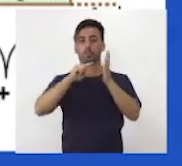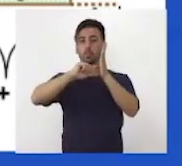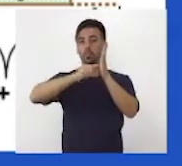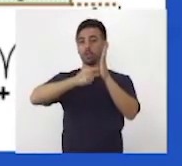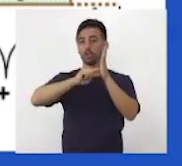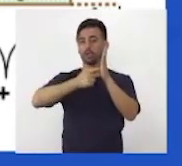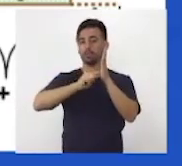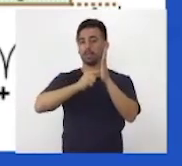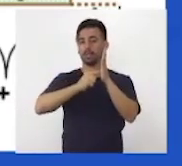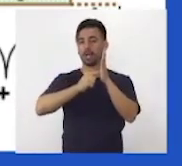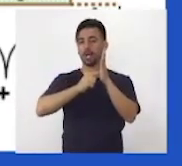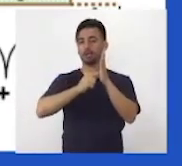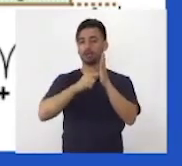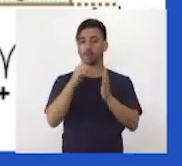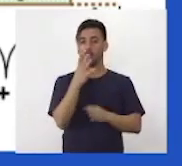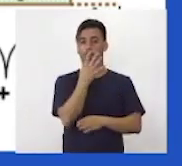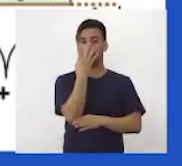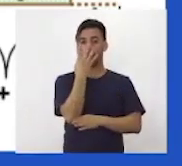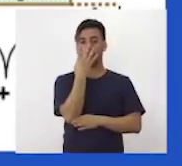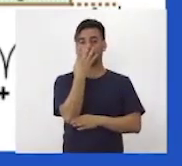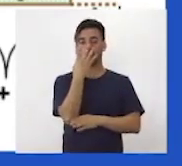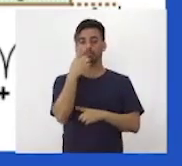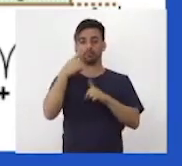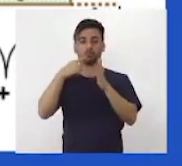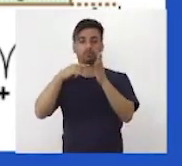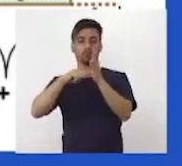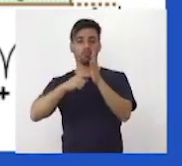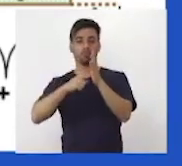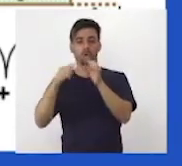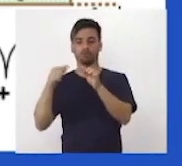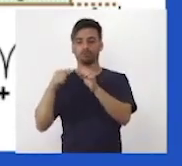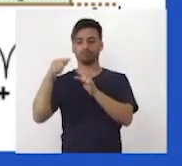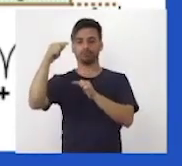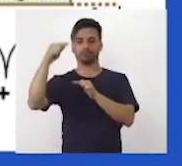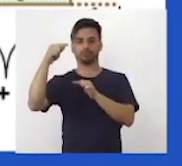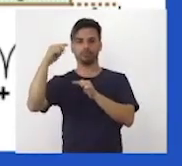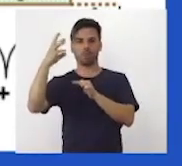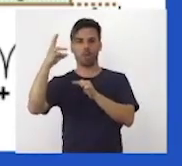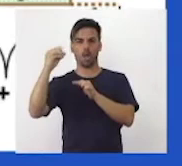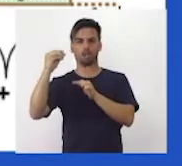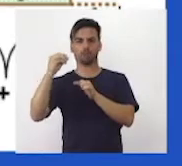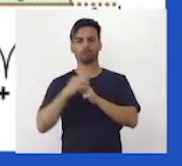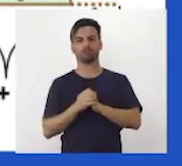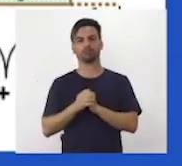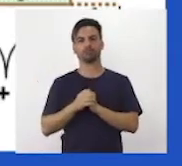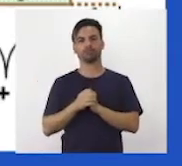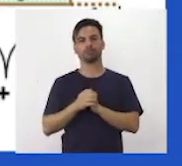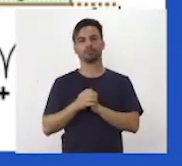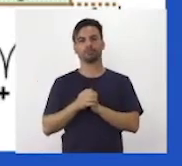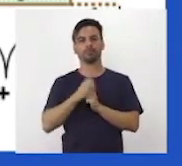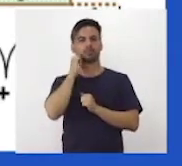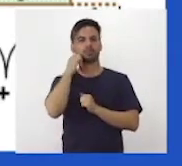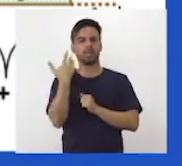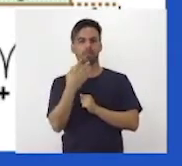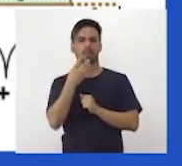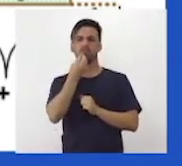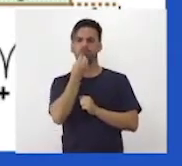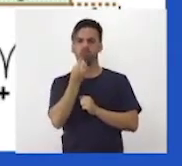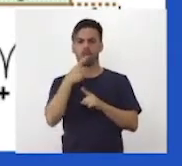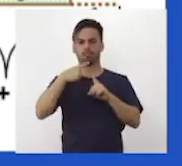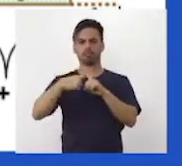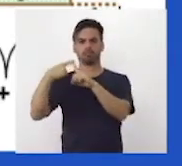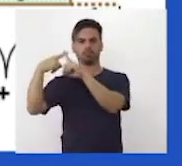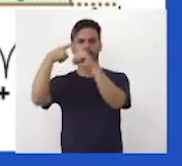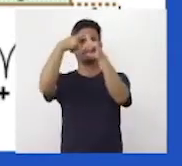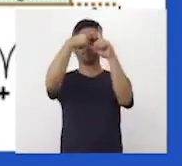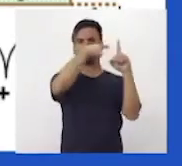Se calcula multiplicando 4 por la longitud del lado. O pudieras adicionar 4 veces esa